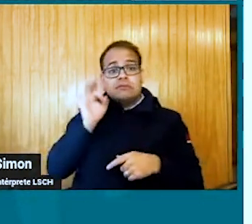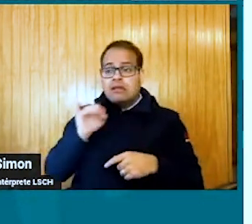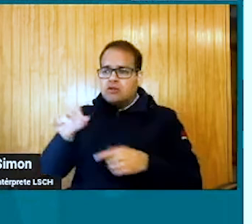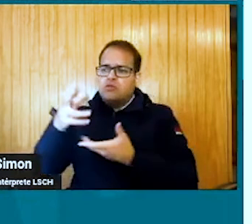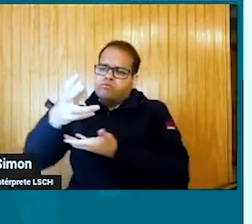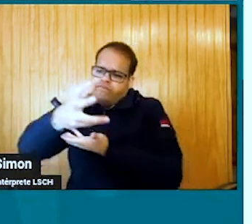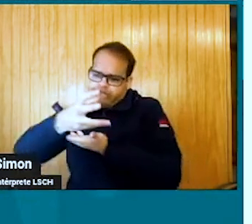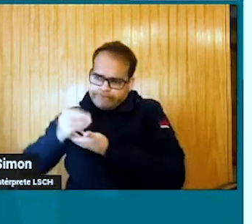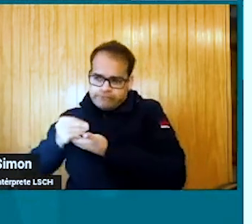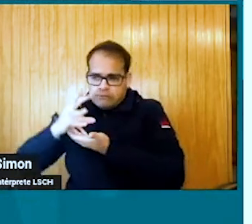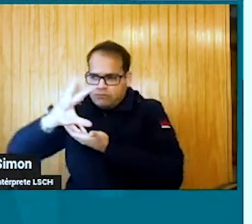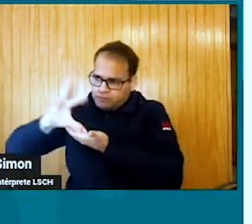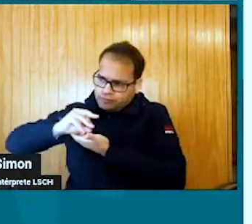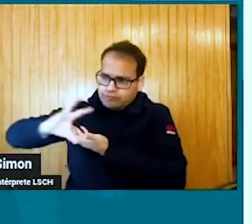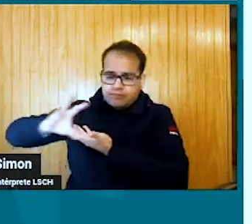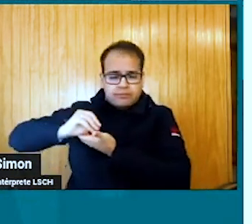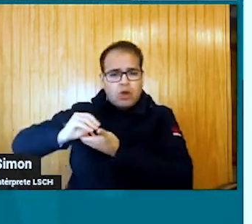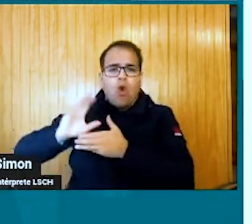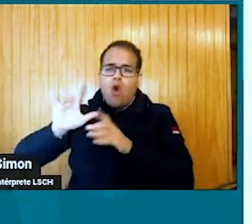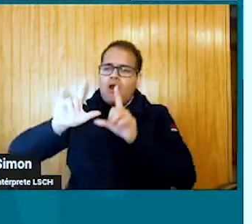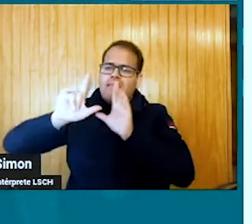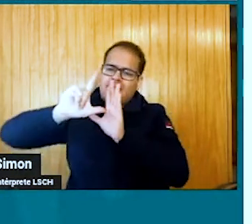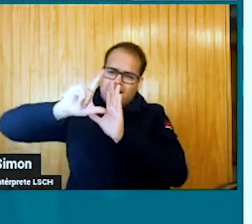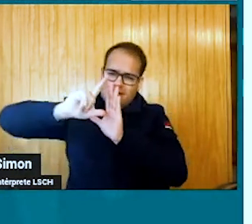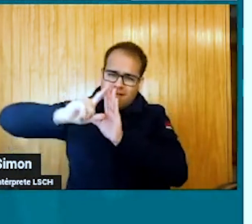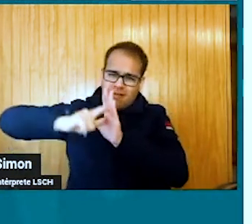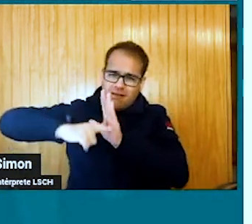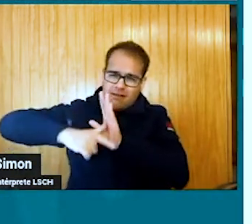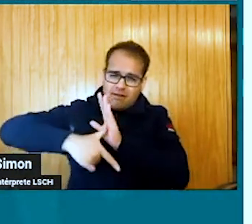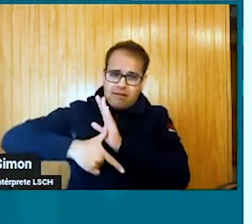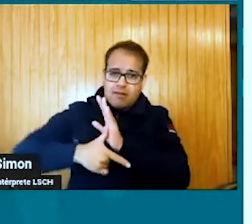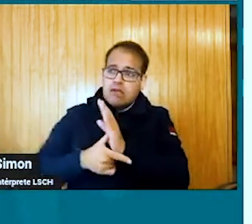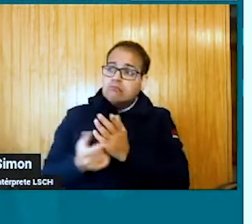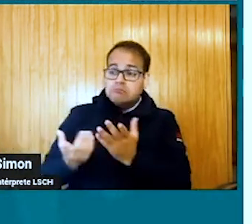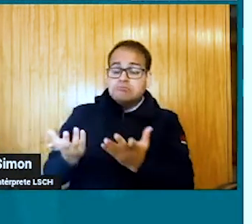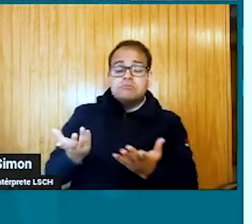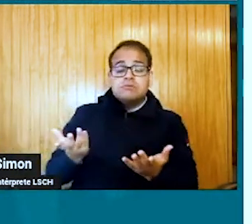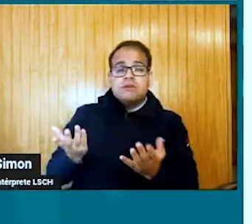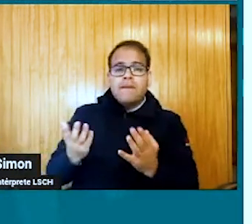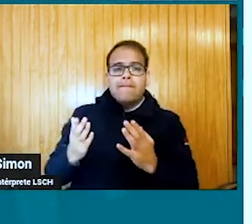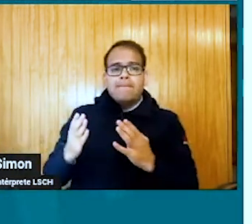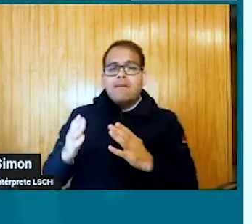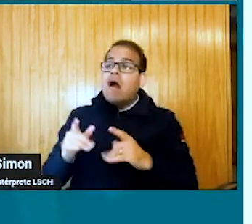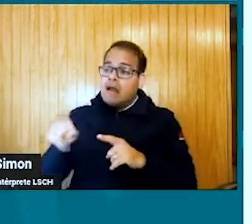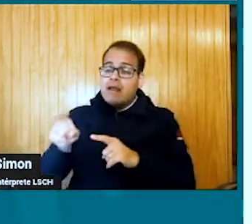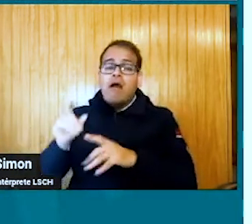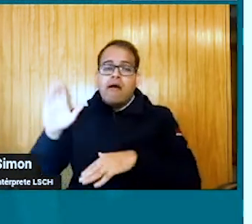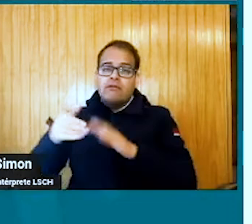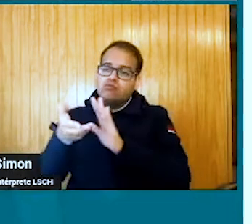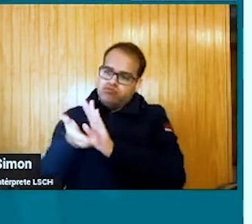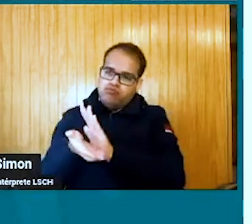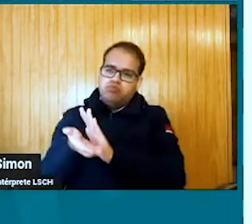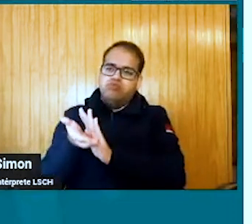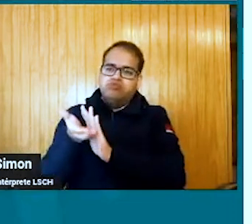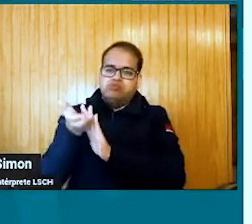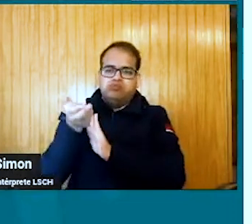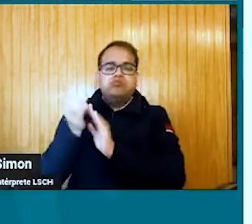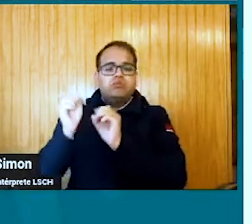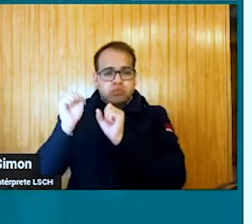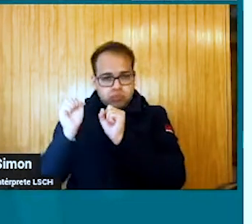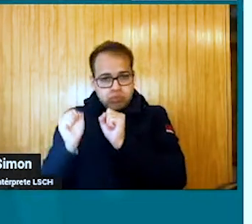temperatura, hacen que baje más lento la temperatura. Y efectivamente las máquinas pueden subir de temperatura. Hay